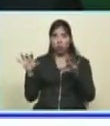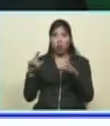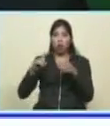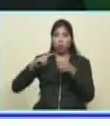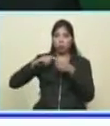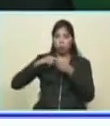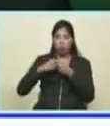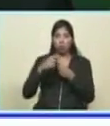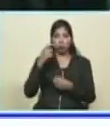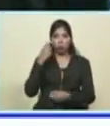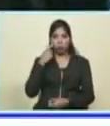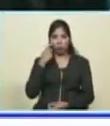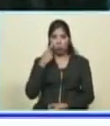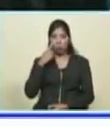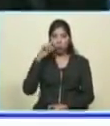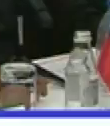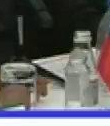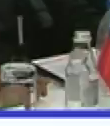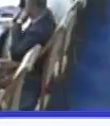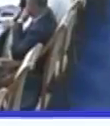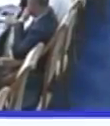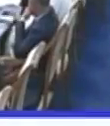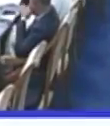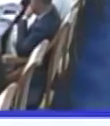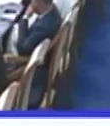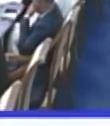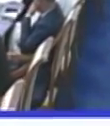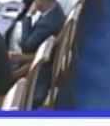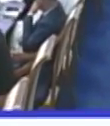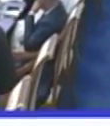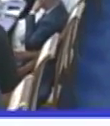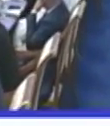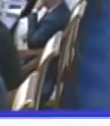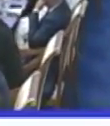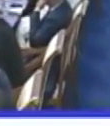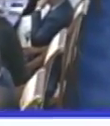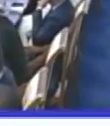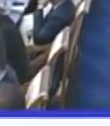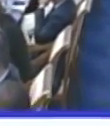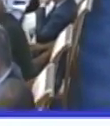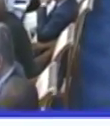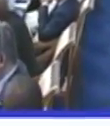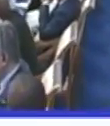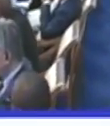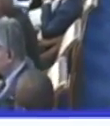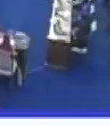en la calidad de observador. Estuve ya como presidente del movimiento de países no alineados,